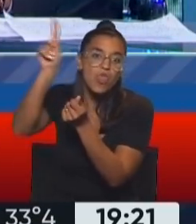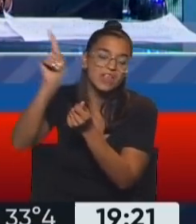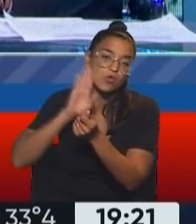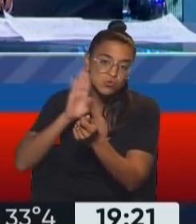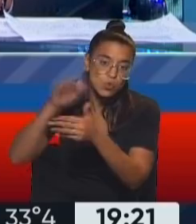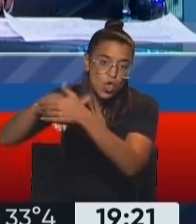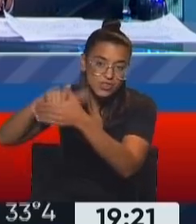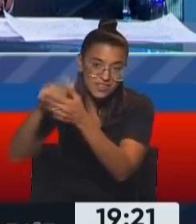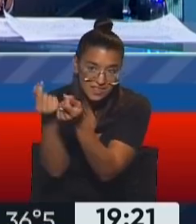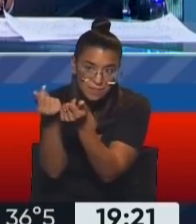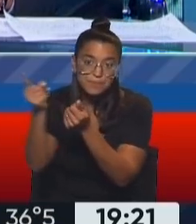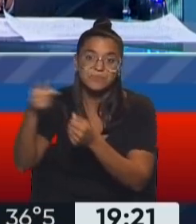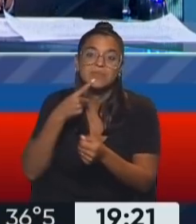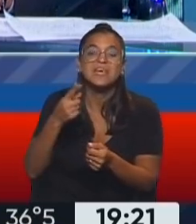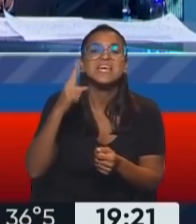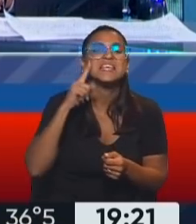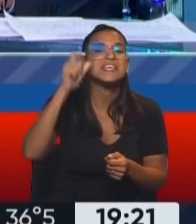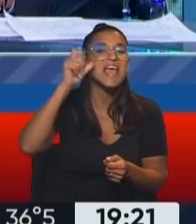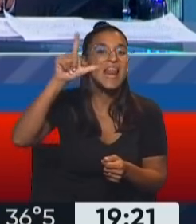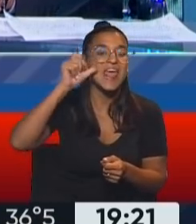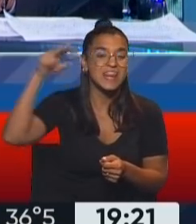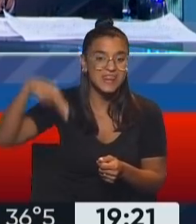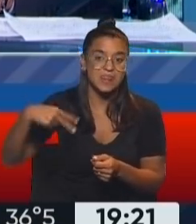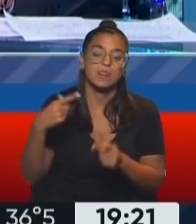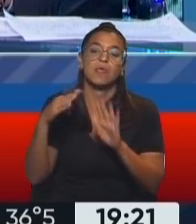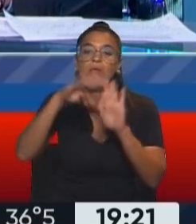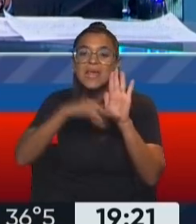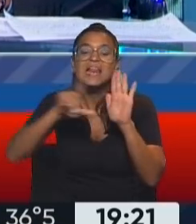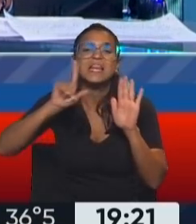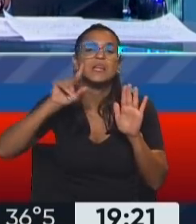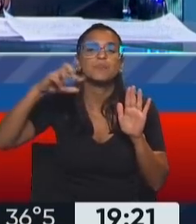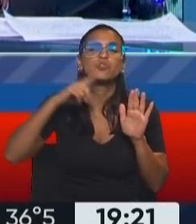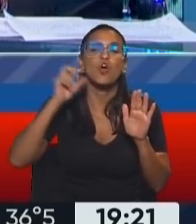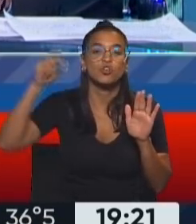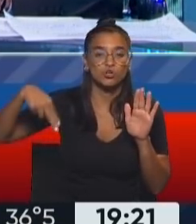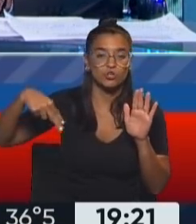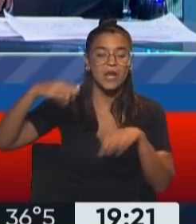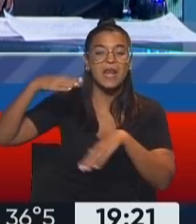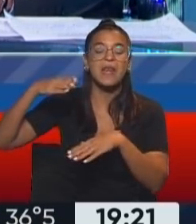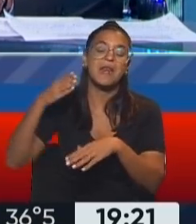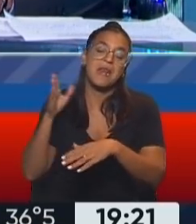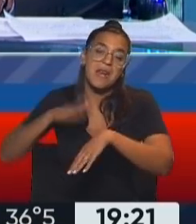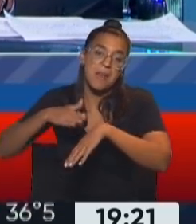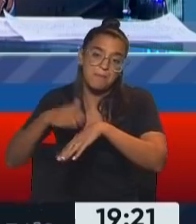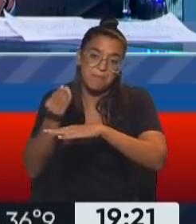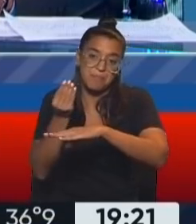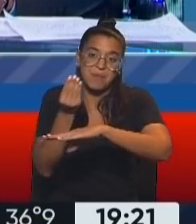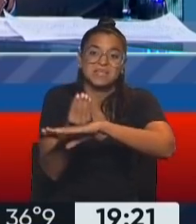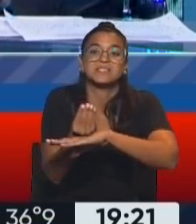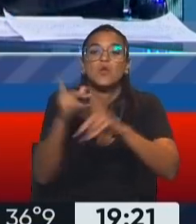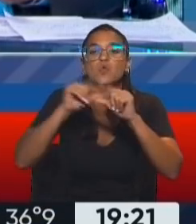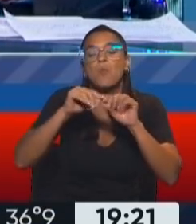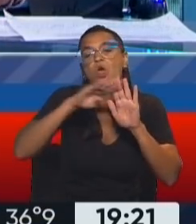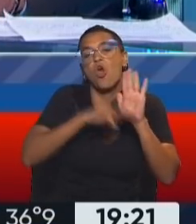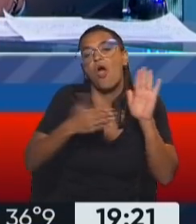está en manos de Janet Yellen y que tiene como número dos a David Lipton, que era el representante de los Estados Unidos en el FMI, era el número dos del